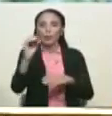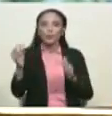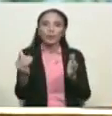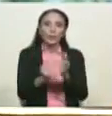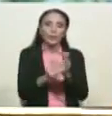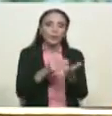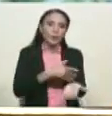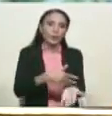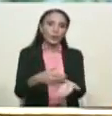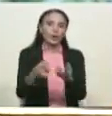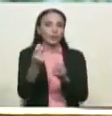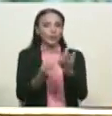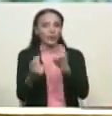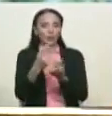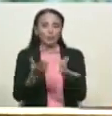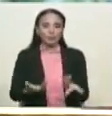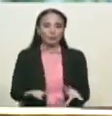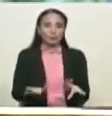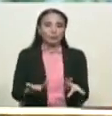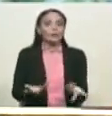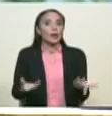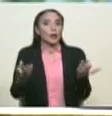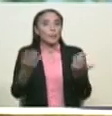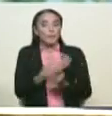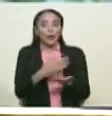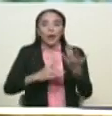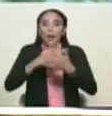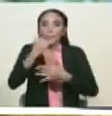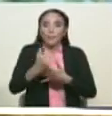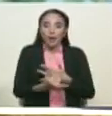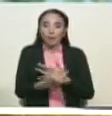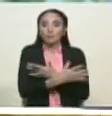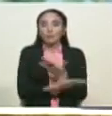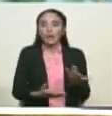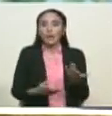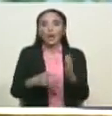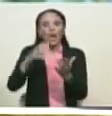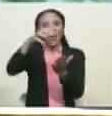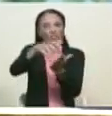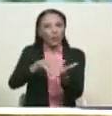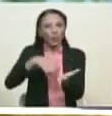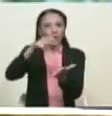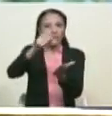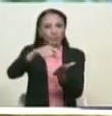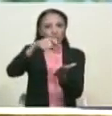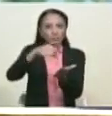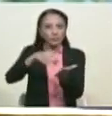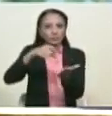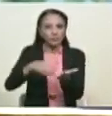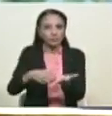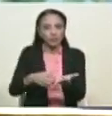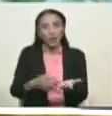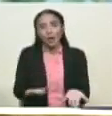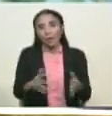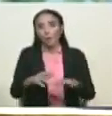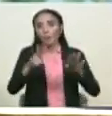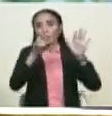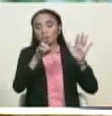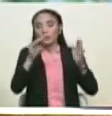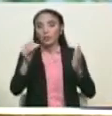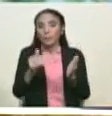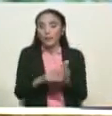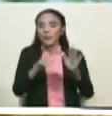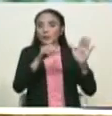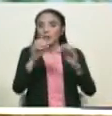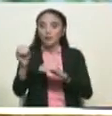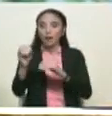1.850.000 millones de bolívares para la consolidación del plan agrícola vegetal, la siembra de 7.600